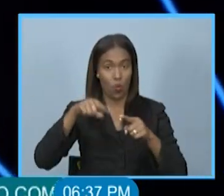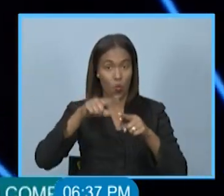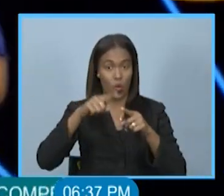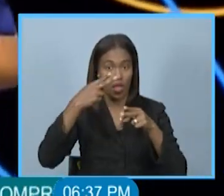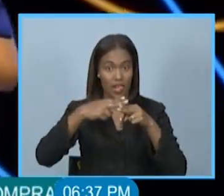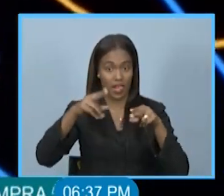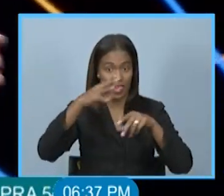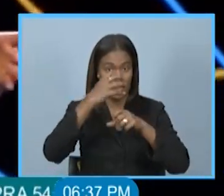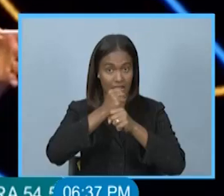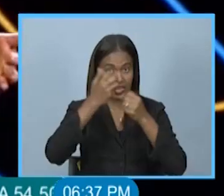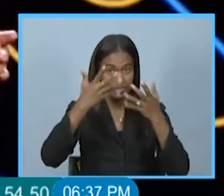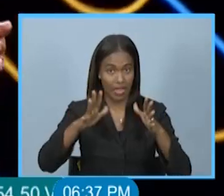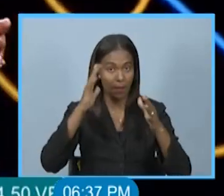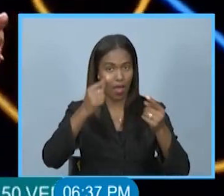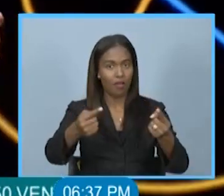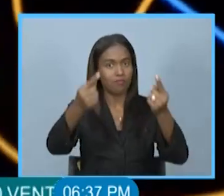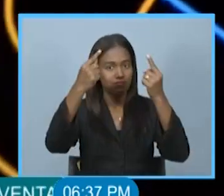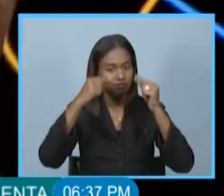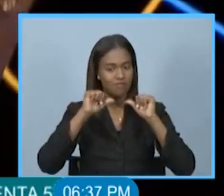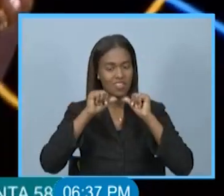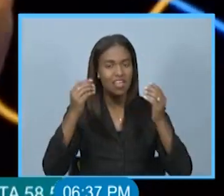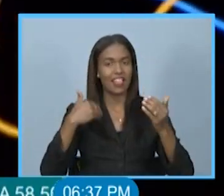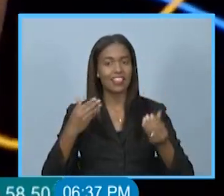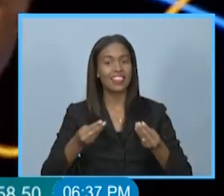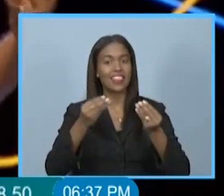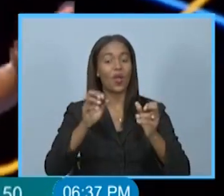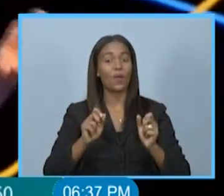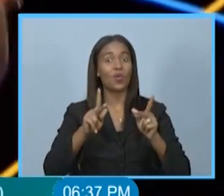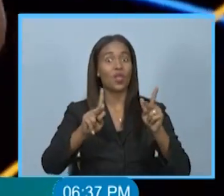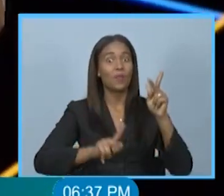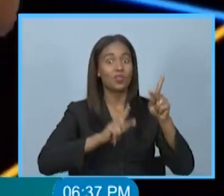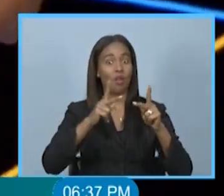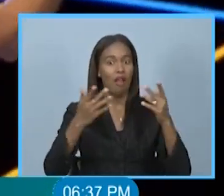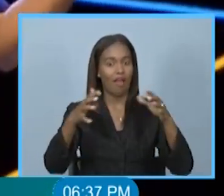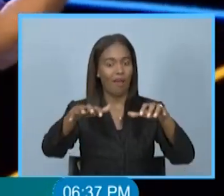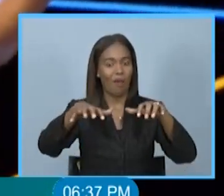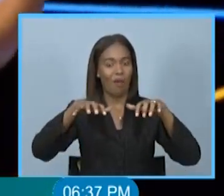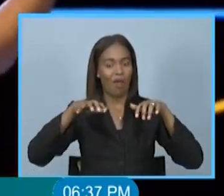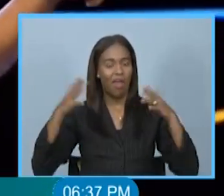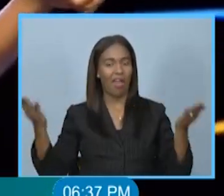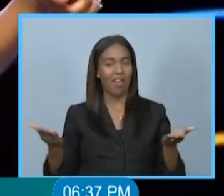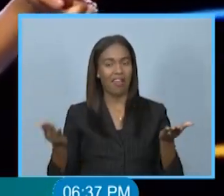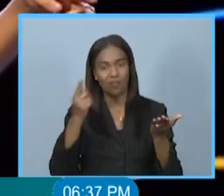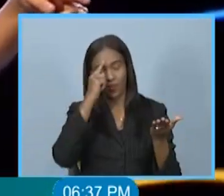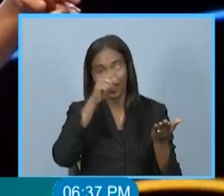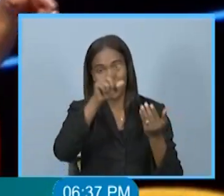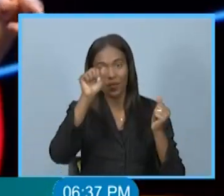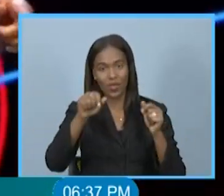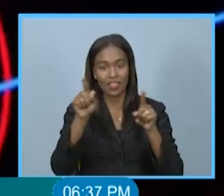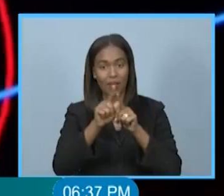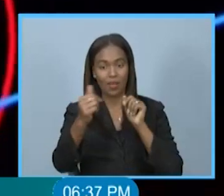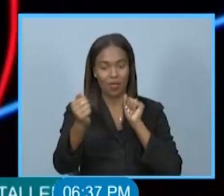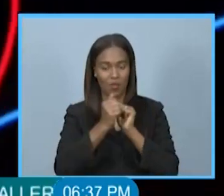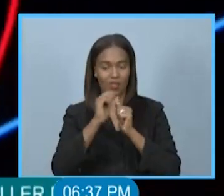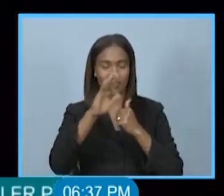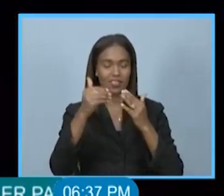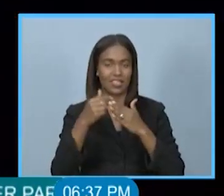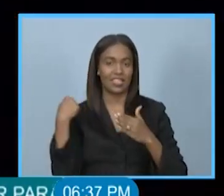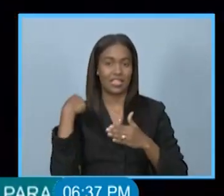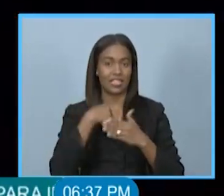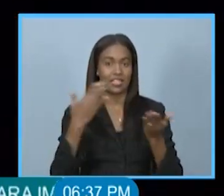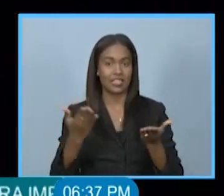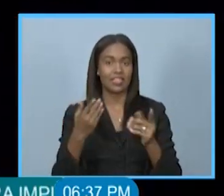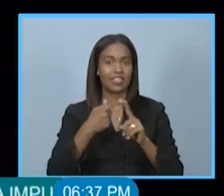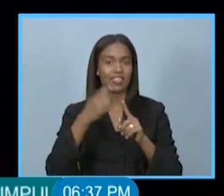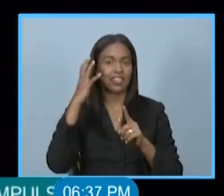regreso Pues por supuesto a darle oportunidad a este talento que está aquí para que ellos también hagan esta misión con todos nosotros desde